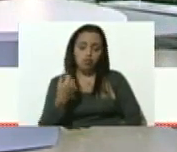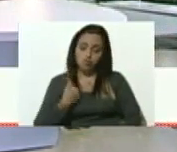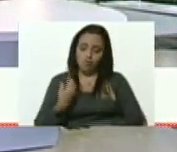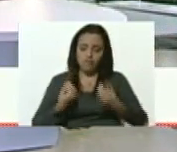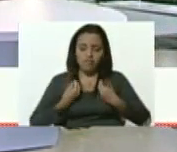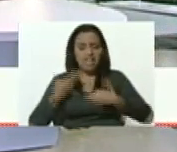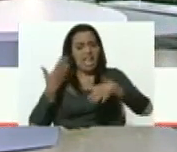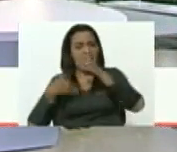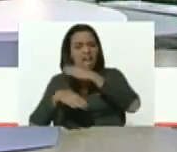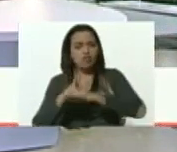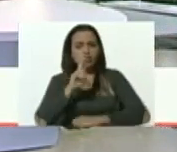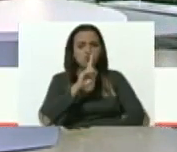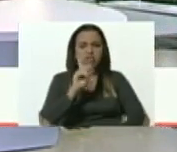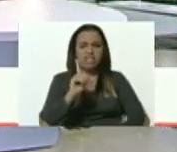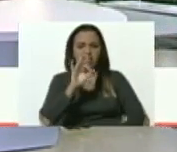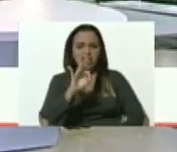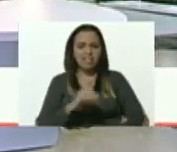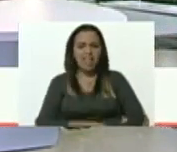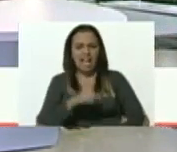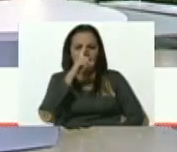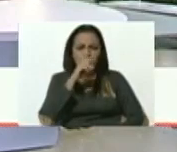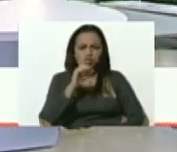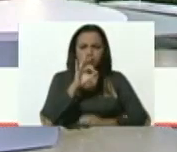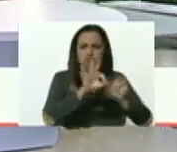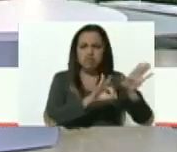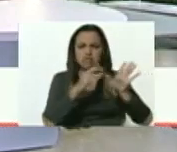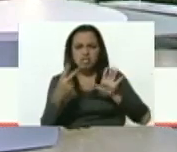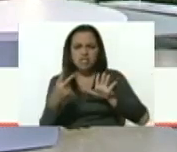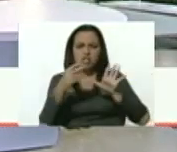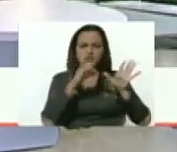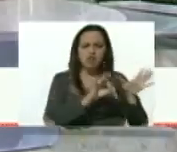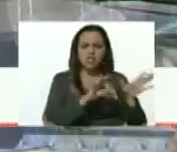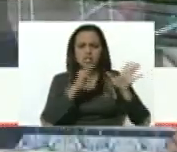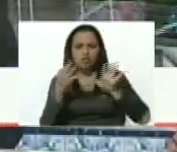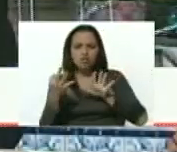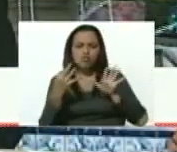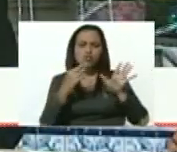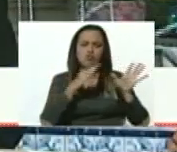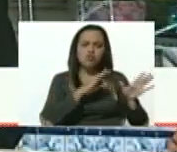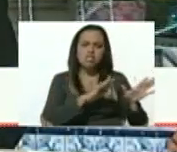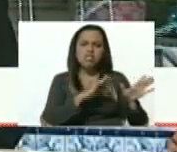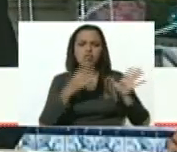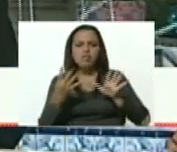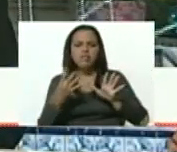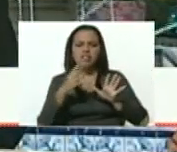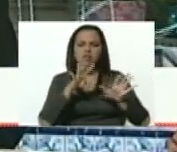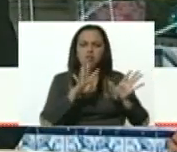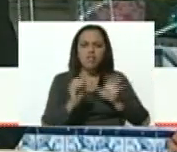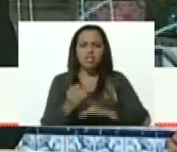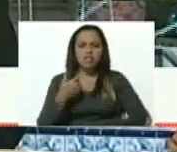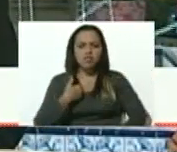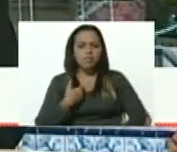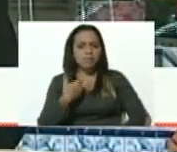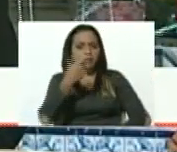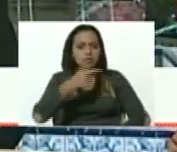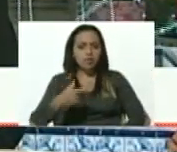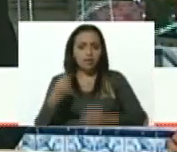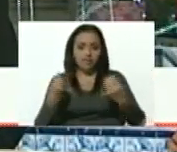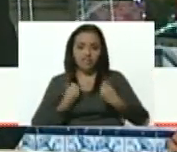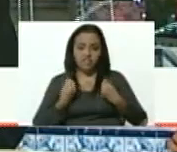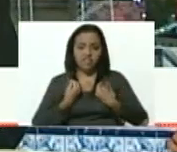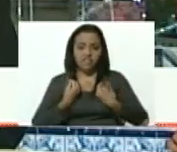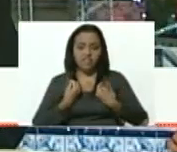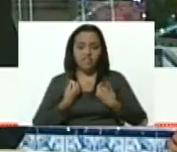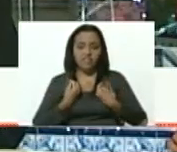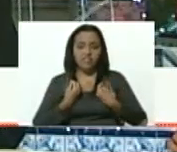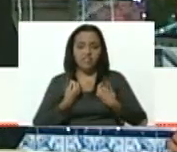UD3, entre los años 87, 88, 89, 90, fui parroquiano de Caricuao,